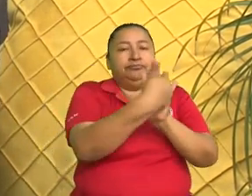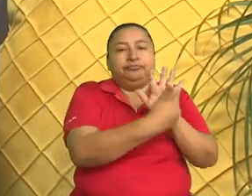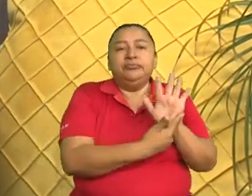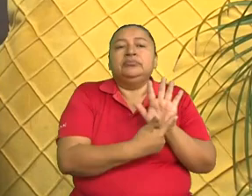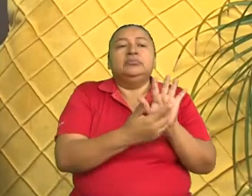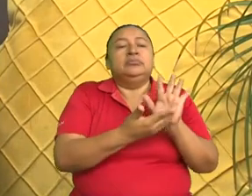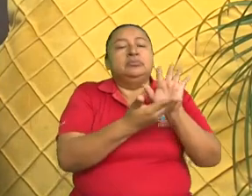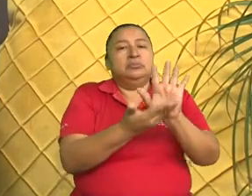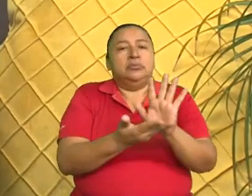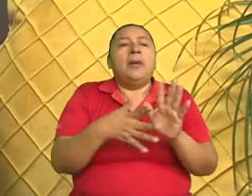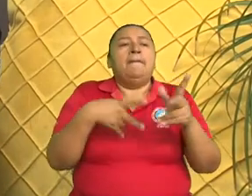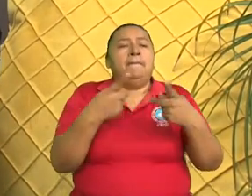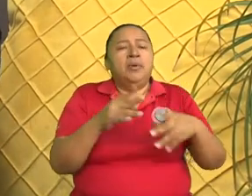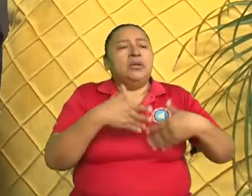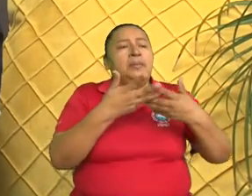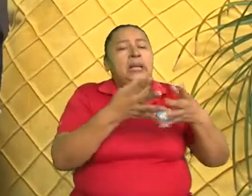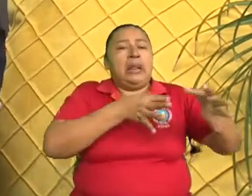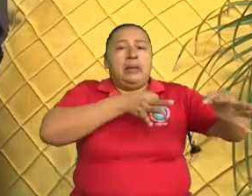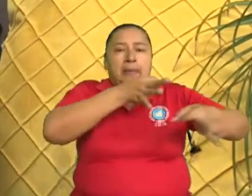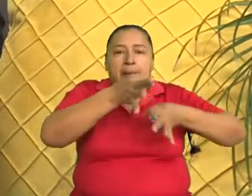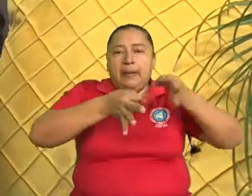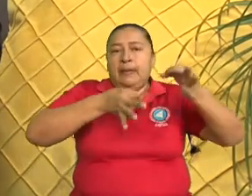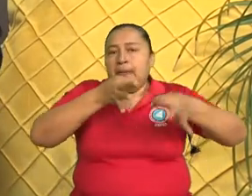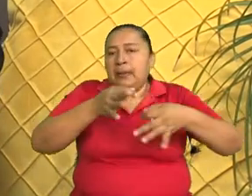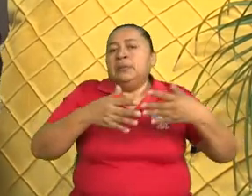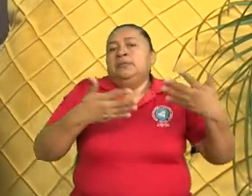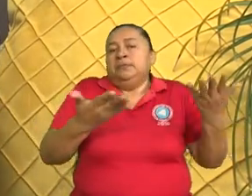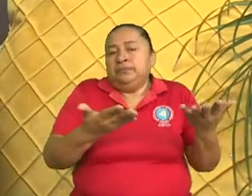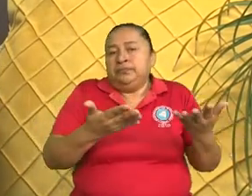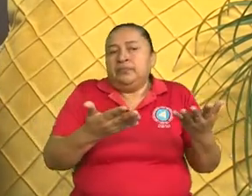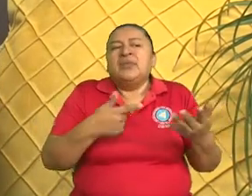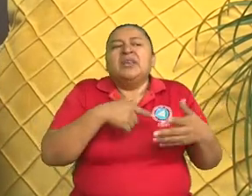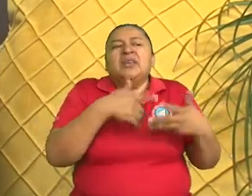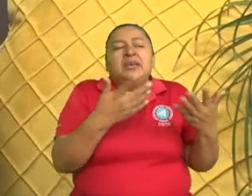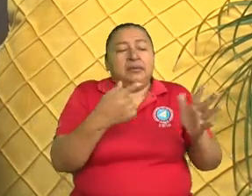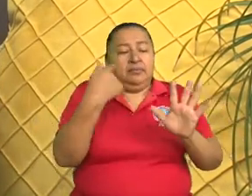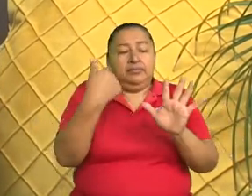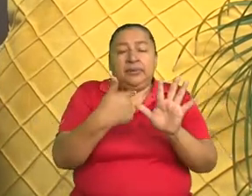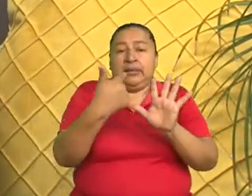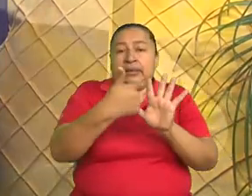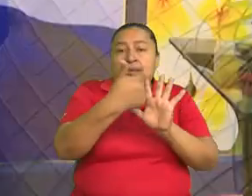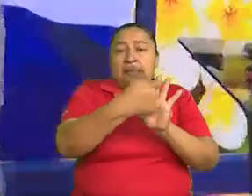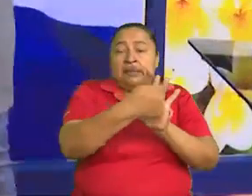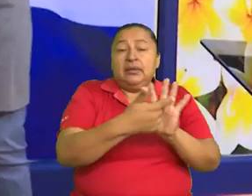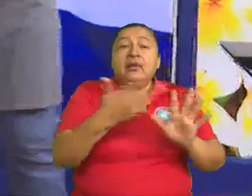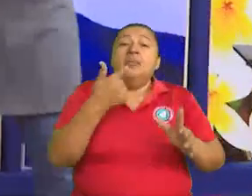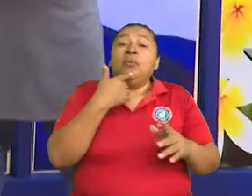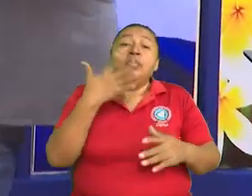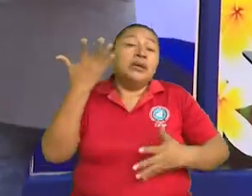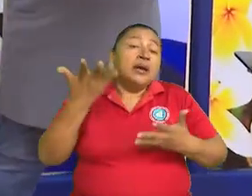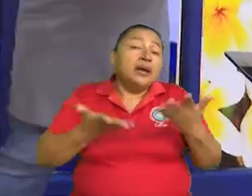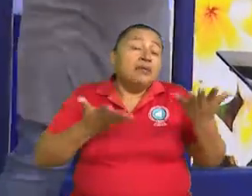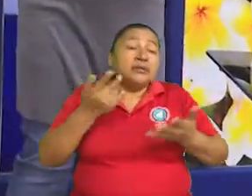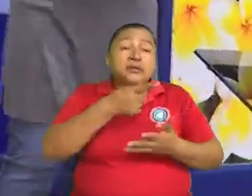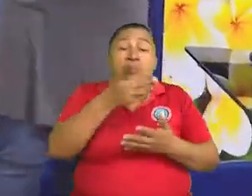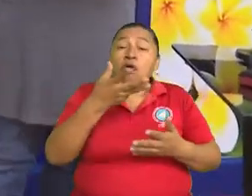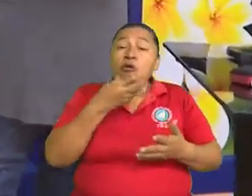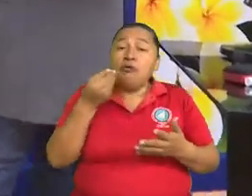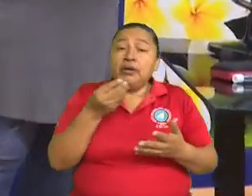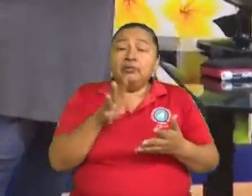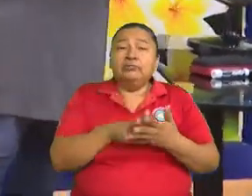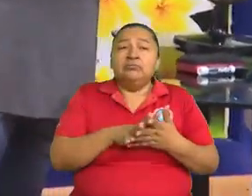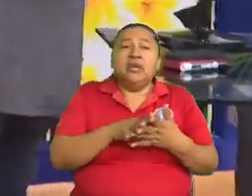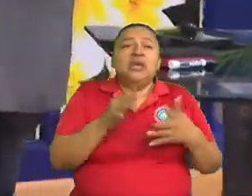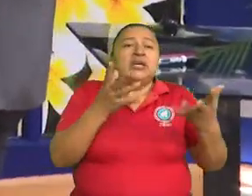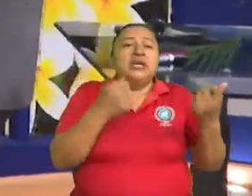pero además explican de qué se trata, pues. ¿De qué se trata cada carrera? Porque a veces los muchachos, pues